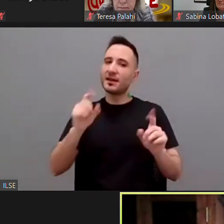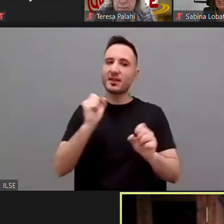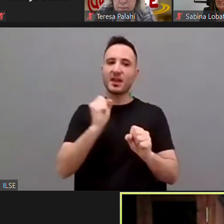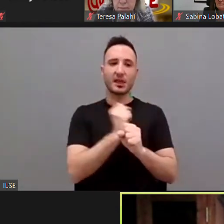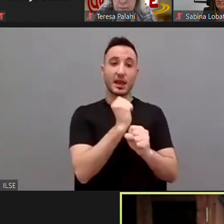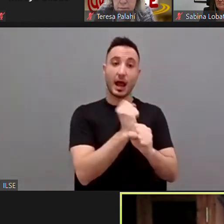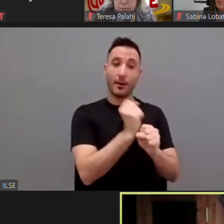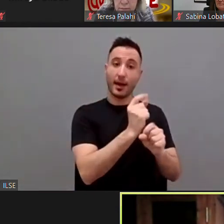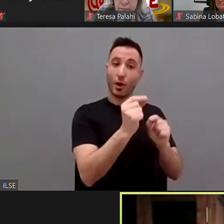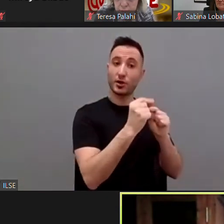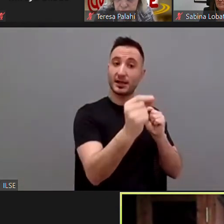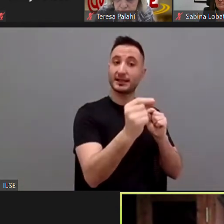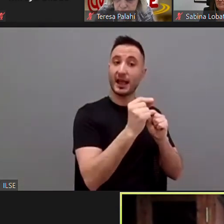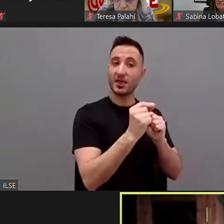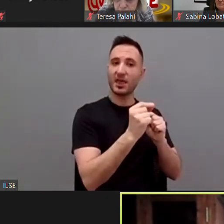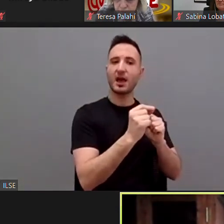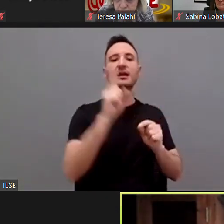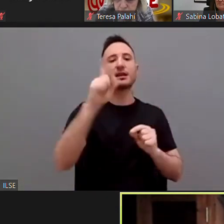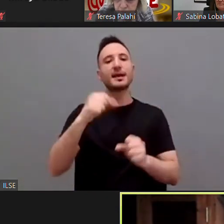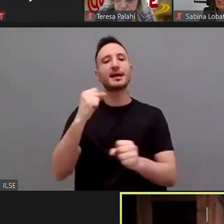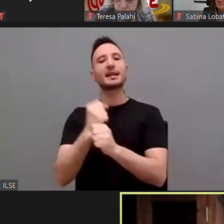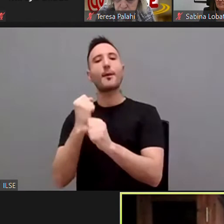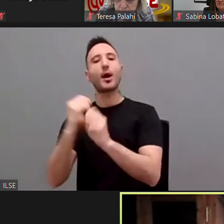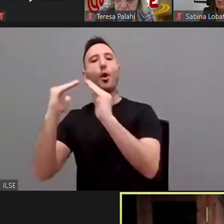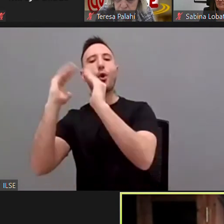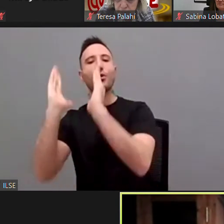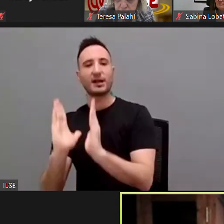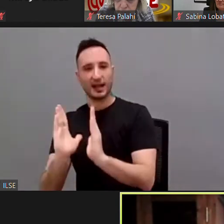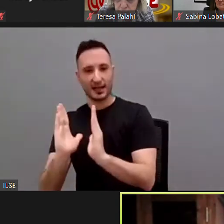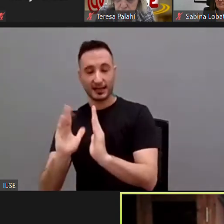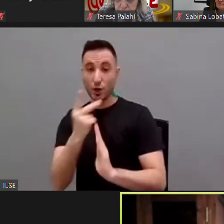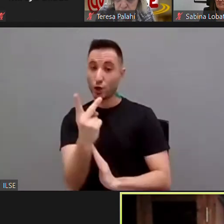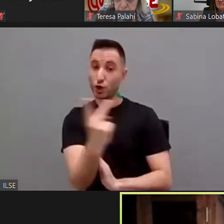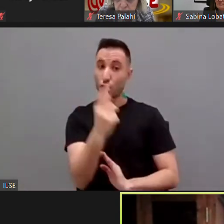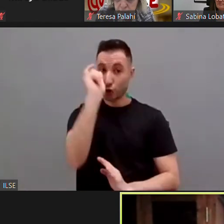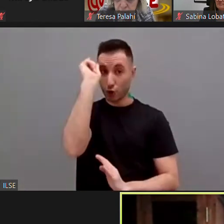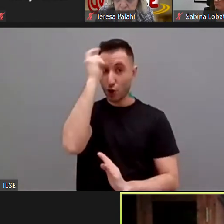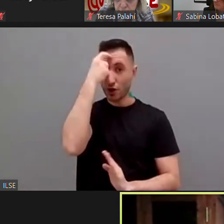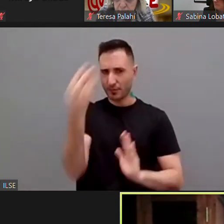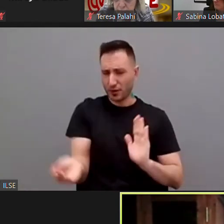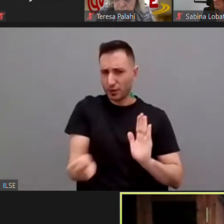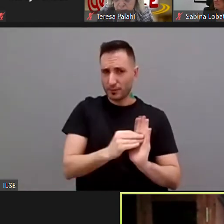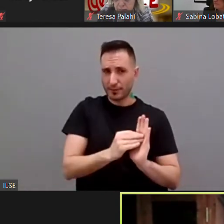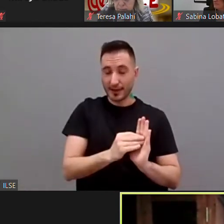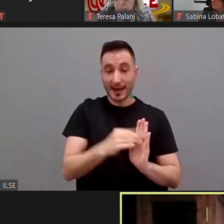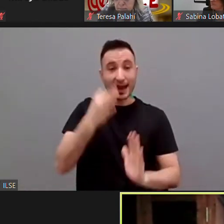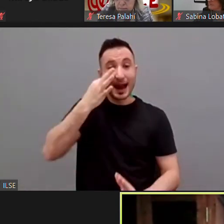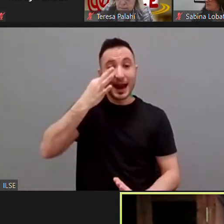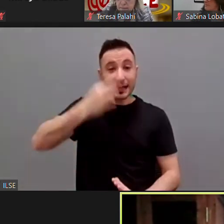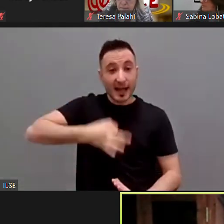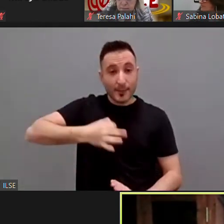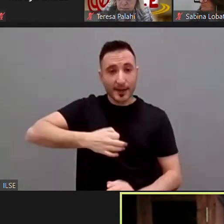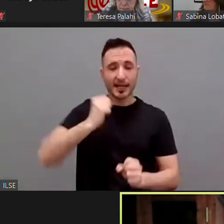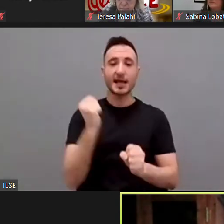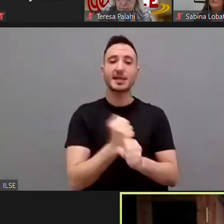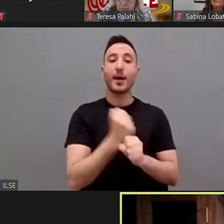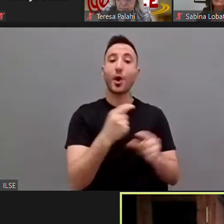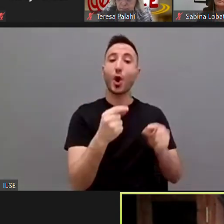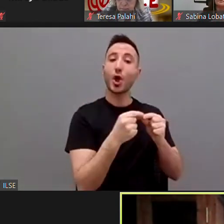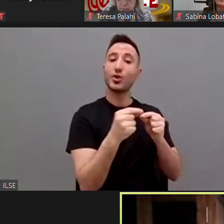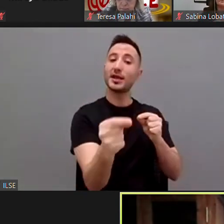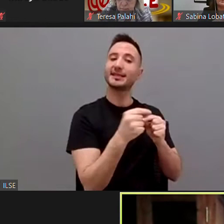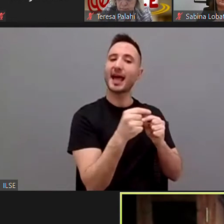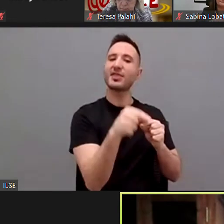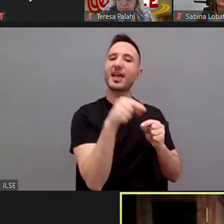teletrabajo y trabajo a distancia. Nos suenan los dos conceptos. Realmente el trabajo a distancia es el tipo